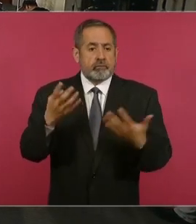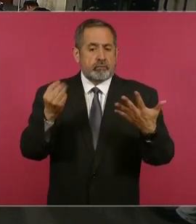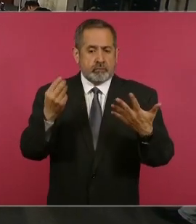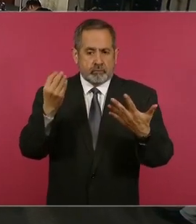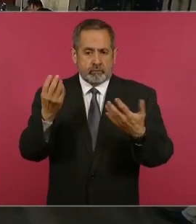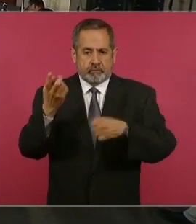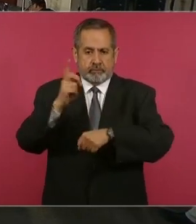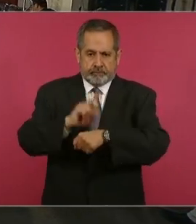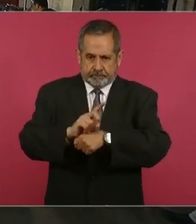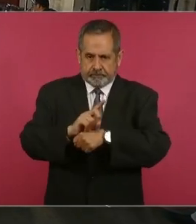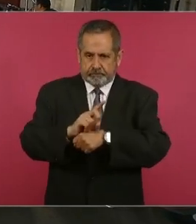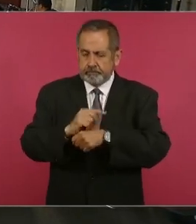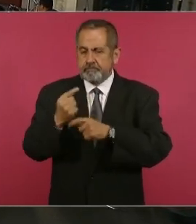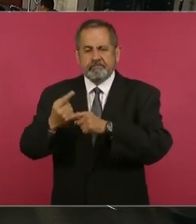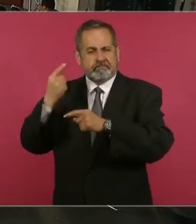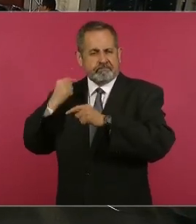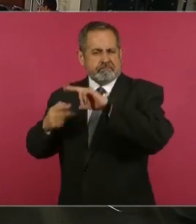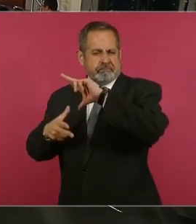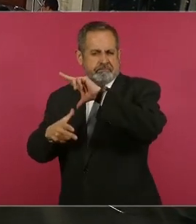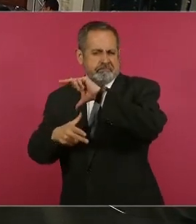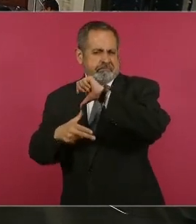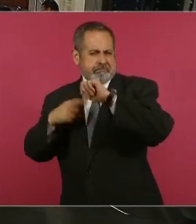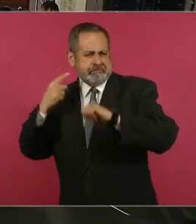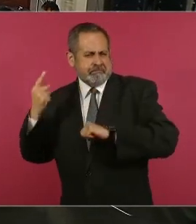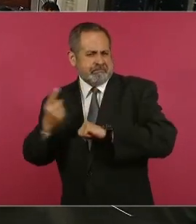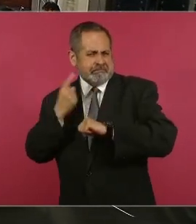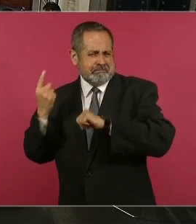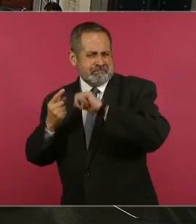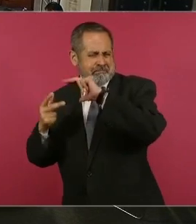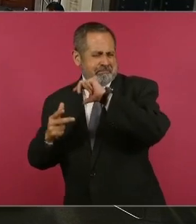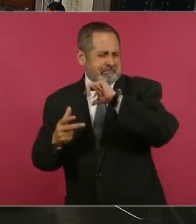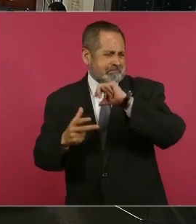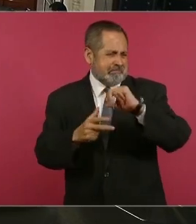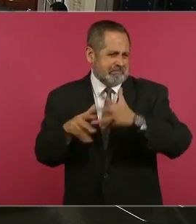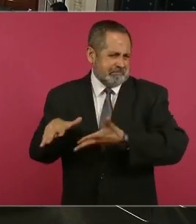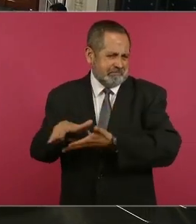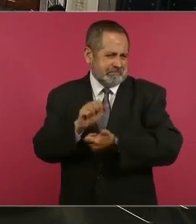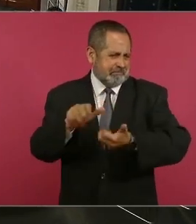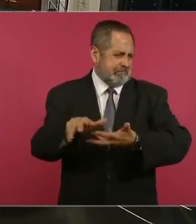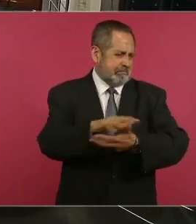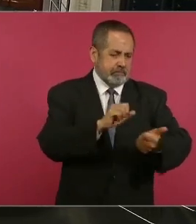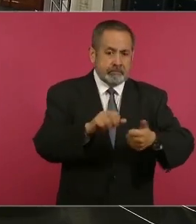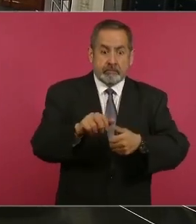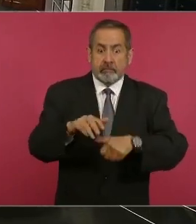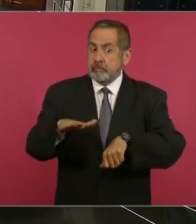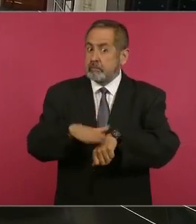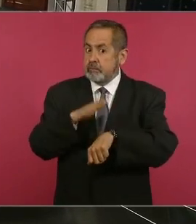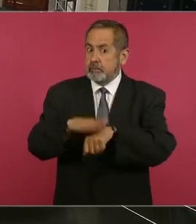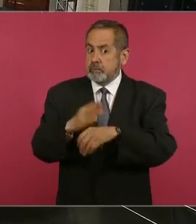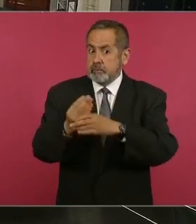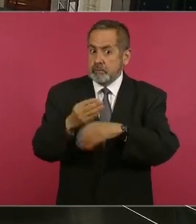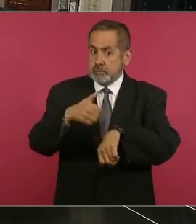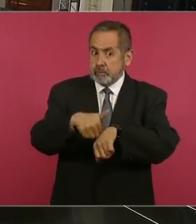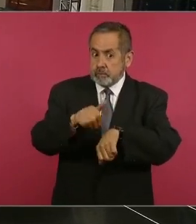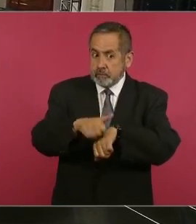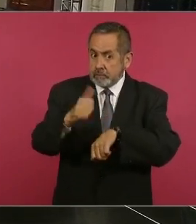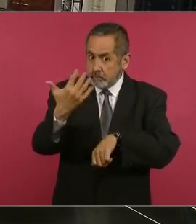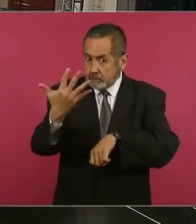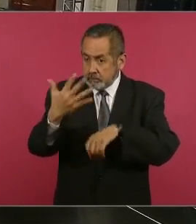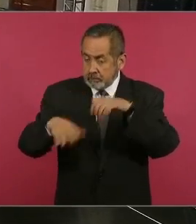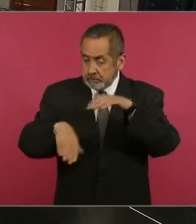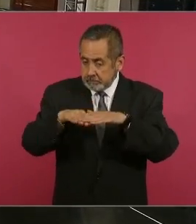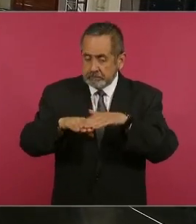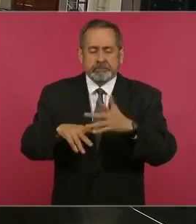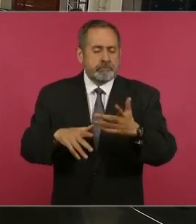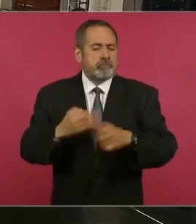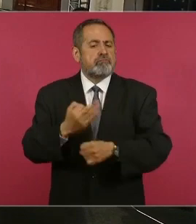día después del paso del huracán Otis de categoría 5, que continuamos aquí en Acapulco, Guerrero. Estamos en la fase